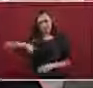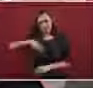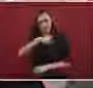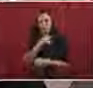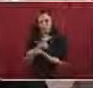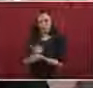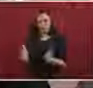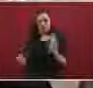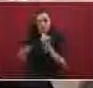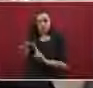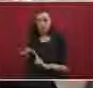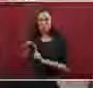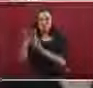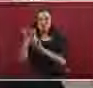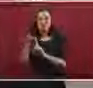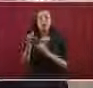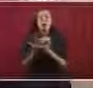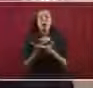y de